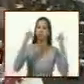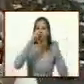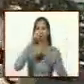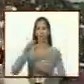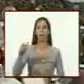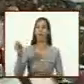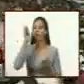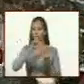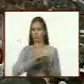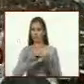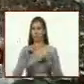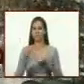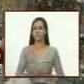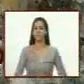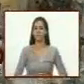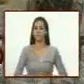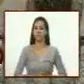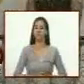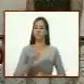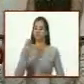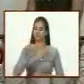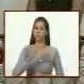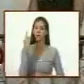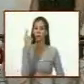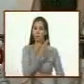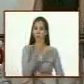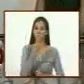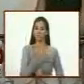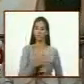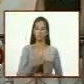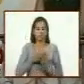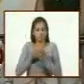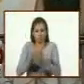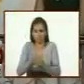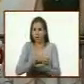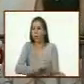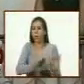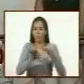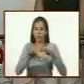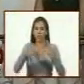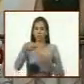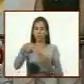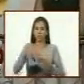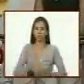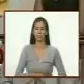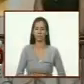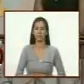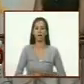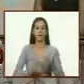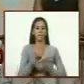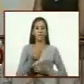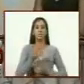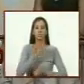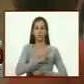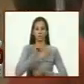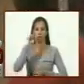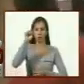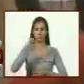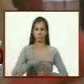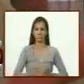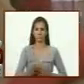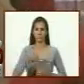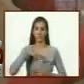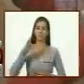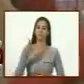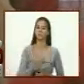cual nuevamente se reiteró el compromiso con el camino revolucionario y la construcción del socialismo. Estamos